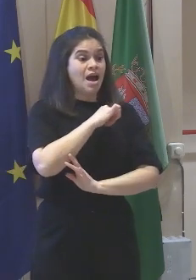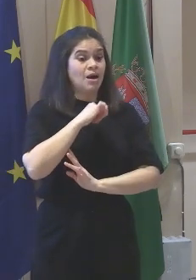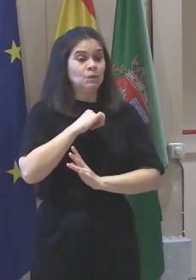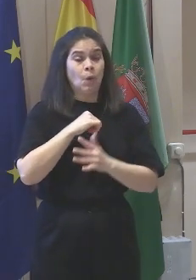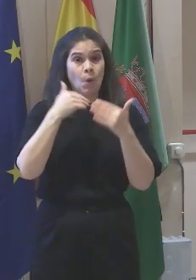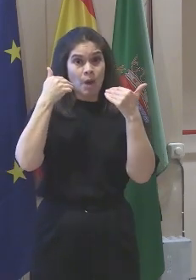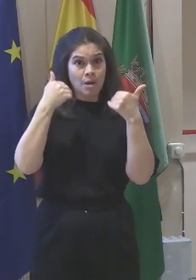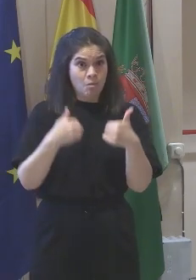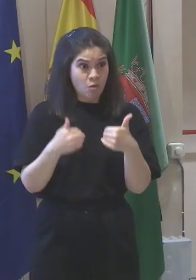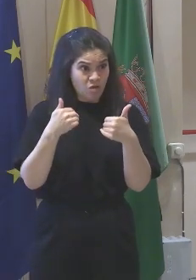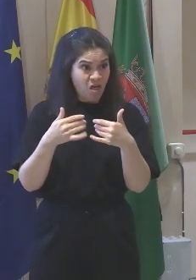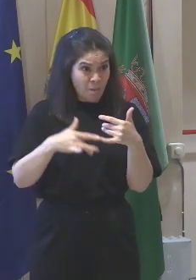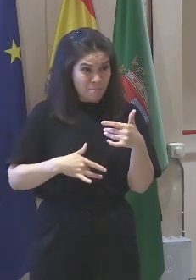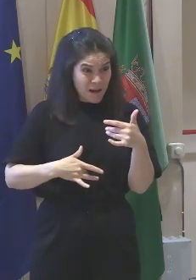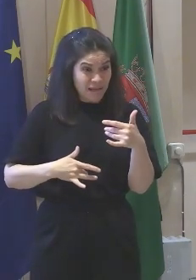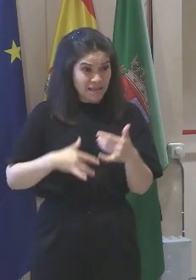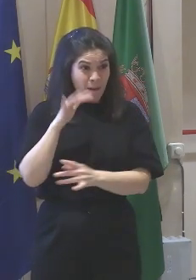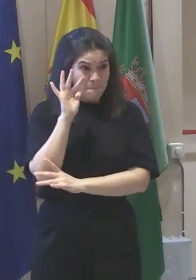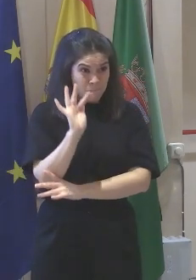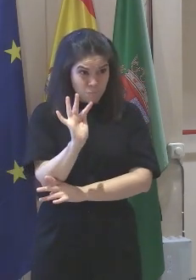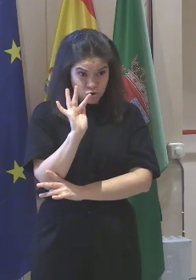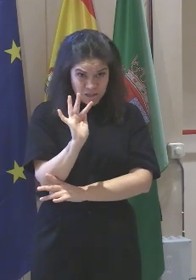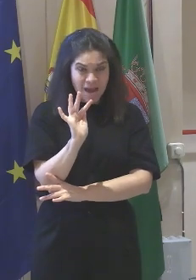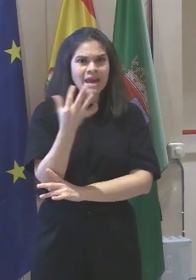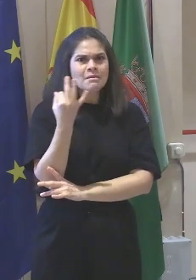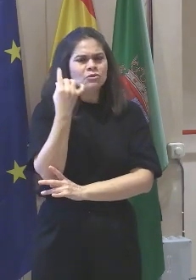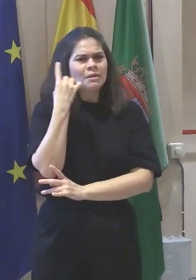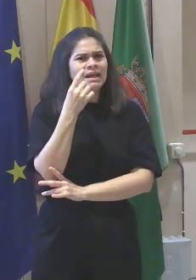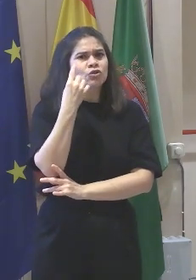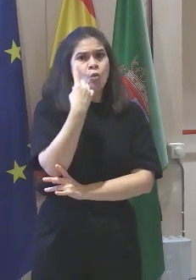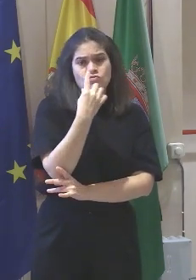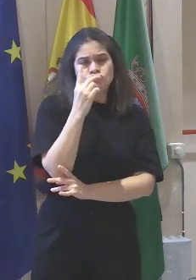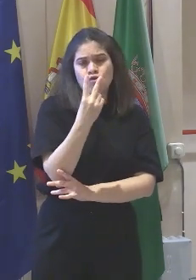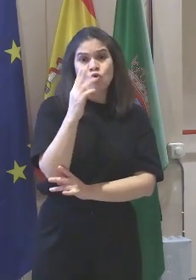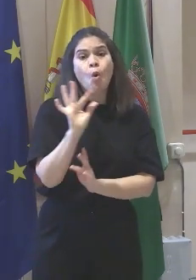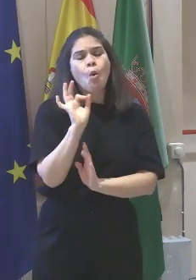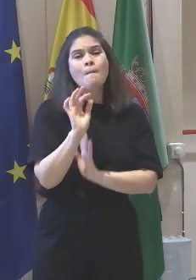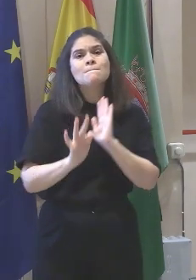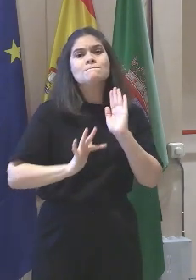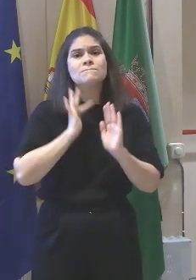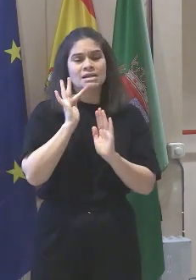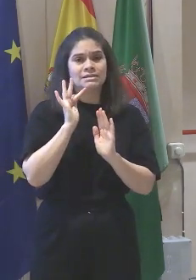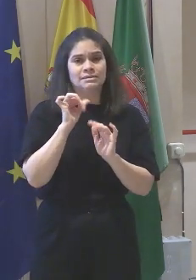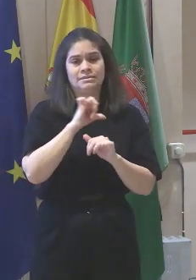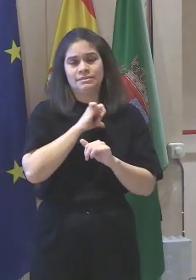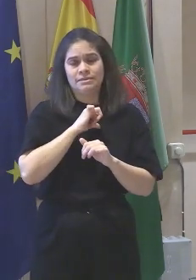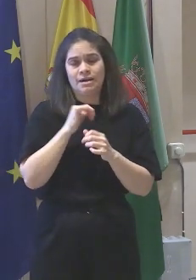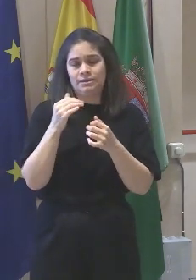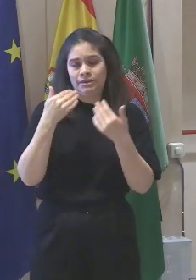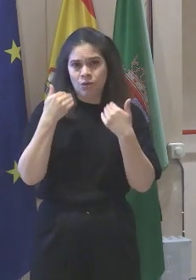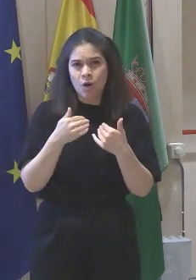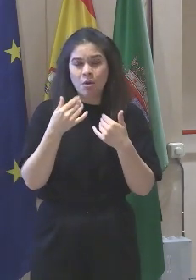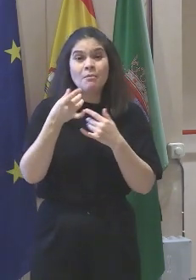pancreática positiva, que tenemos que considerar 2 o más anticuerpos, pero en este momento la masa de células beta todavía